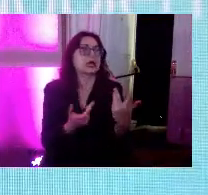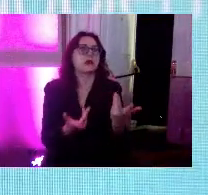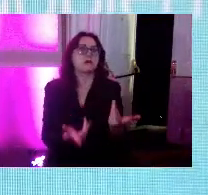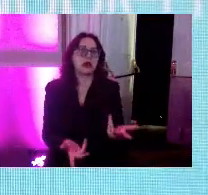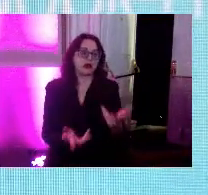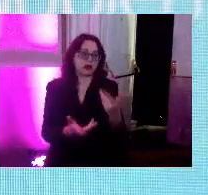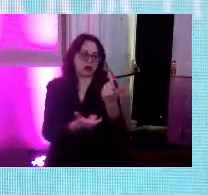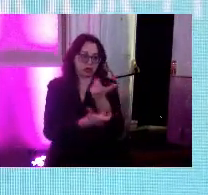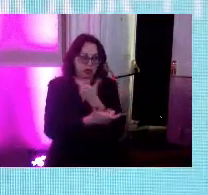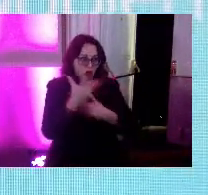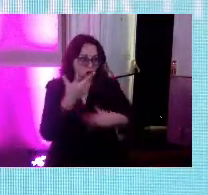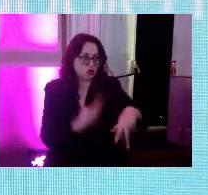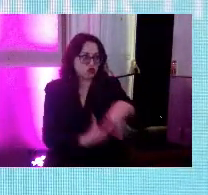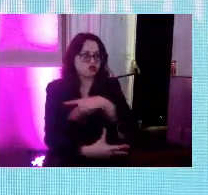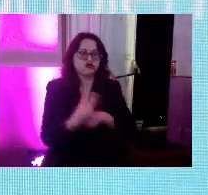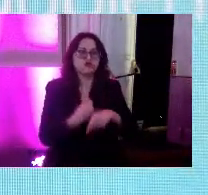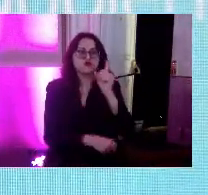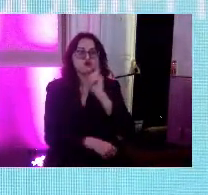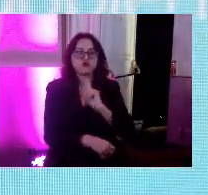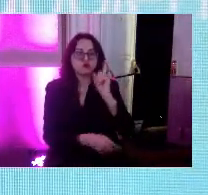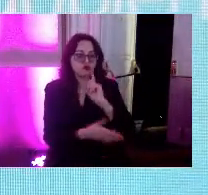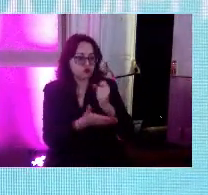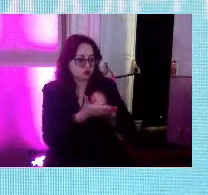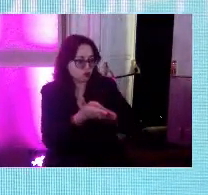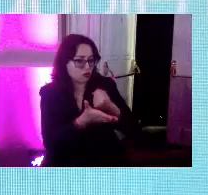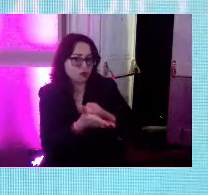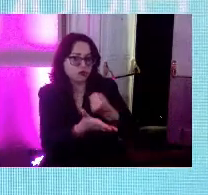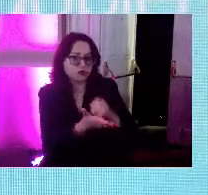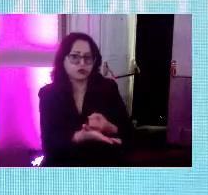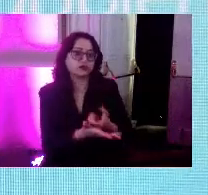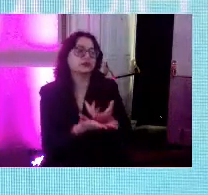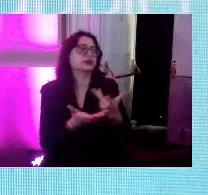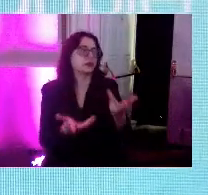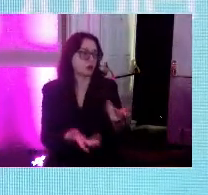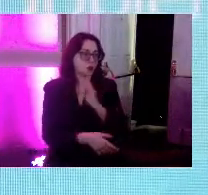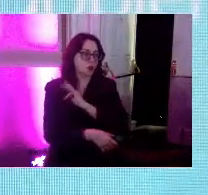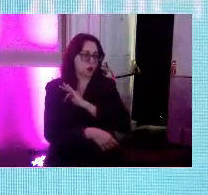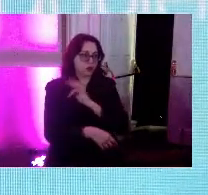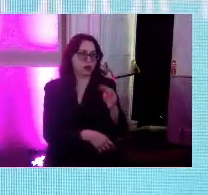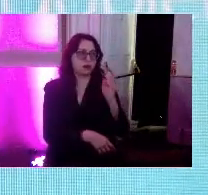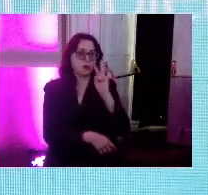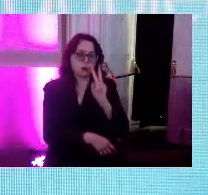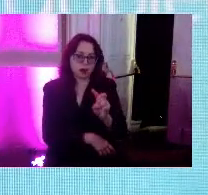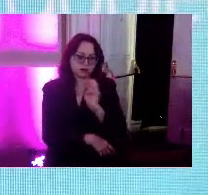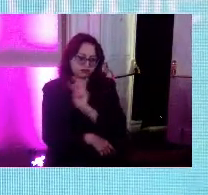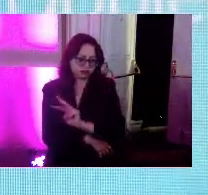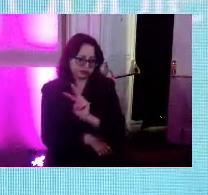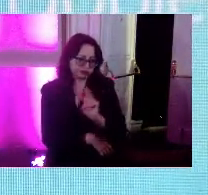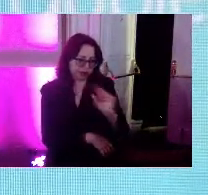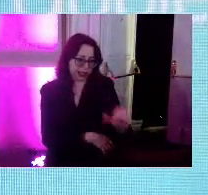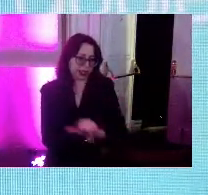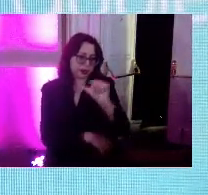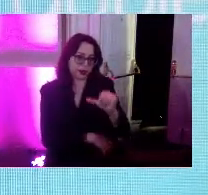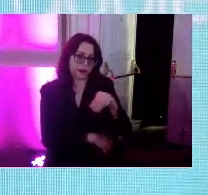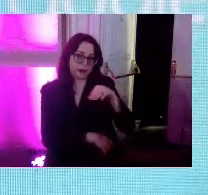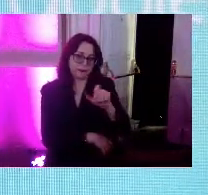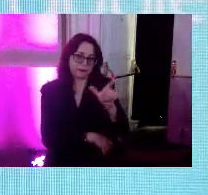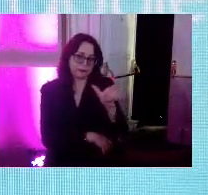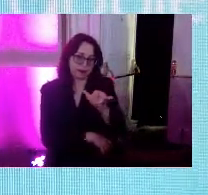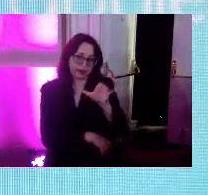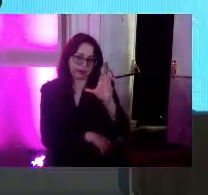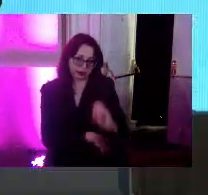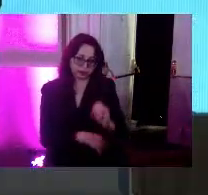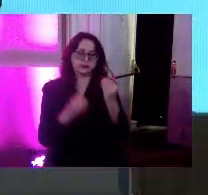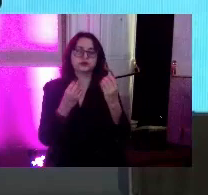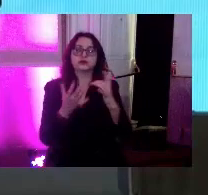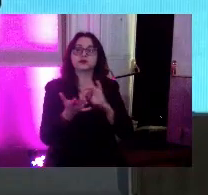Tenemos todos los datos que se parecen muchísimos a los de Argentina. Vamos a seguir platicando, Mercedes. Muchas gracias. No, bueno, muchas gracias a todas.